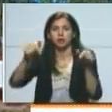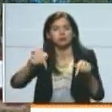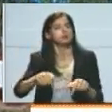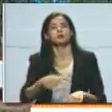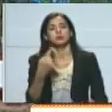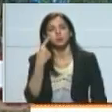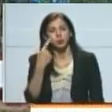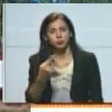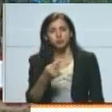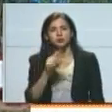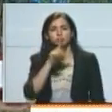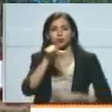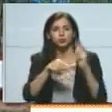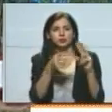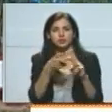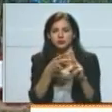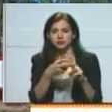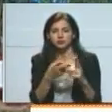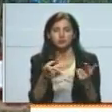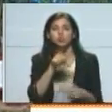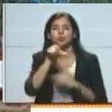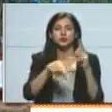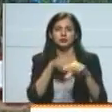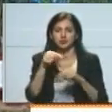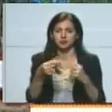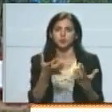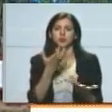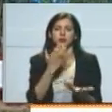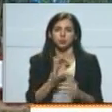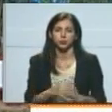Twitter, gente, ¿ves? Aquí está, mira.